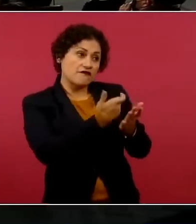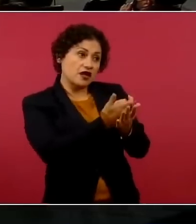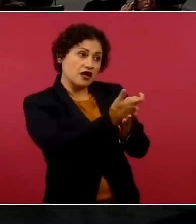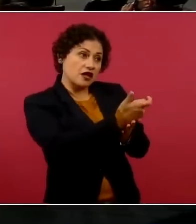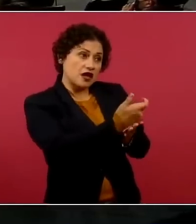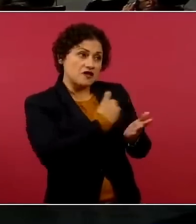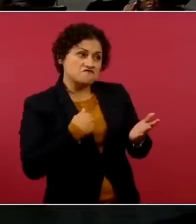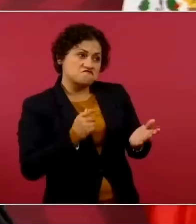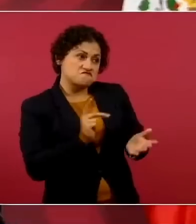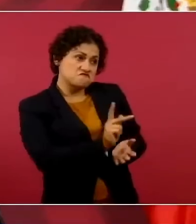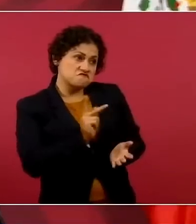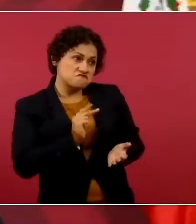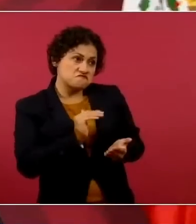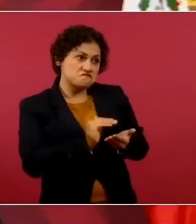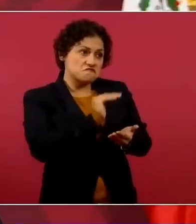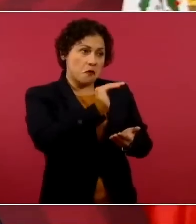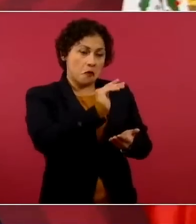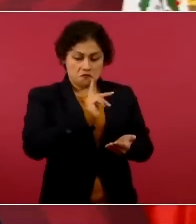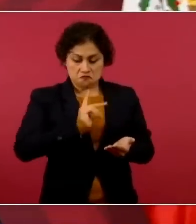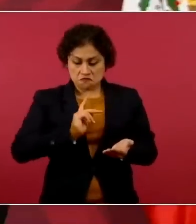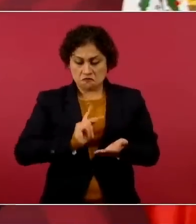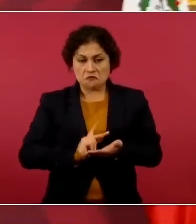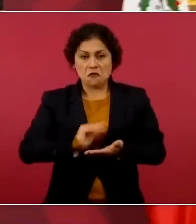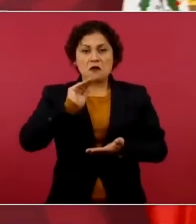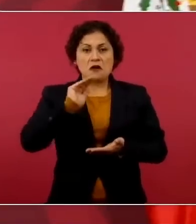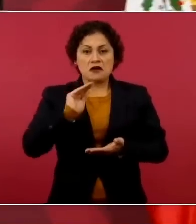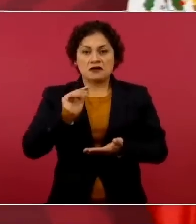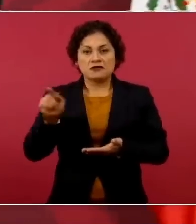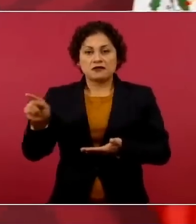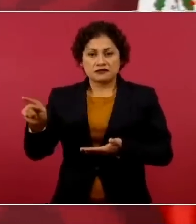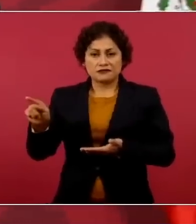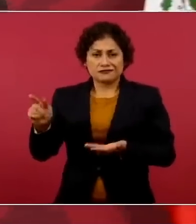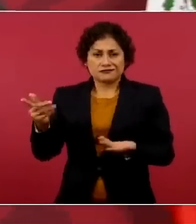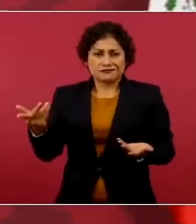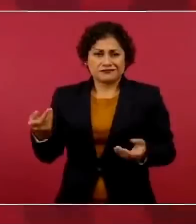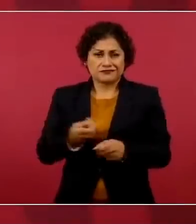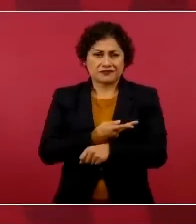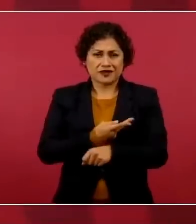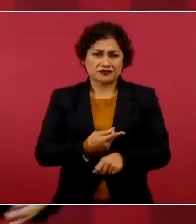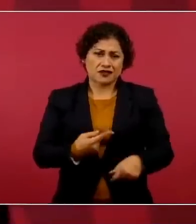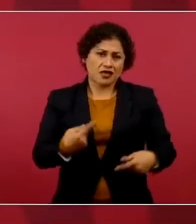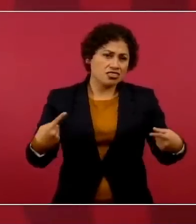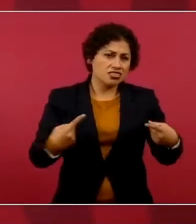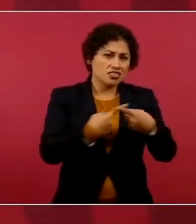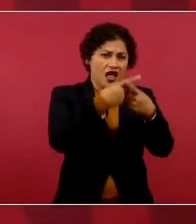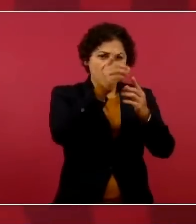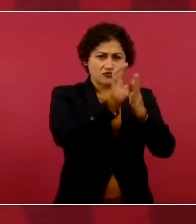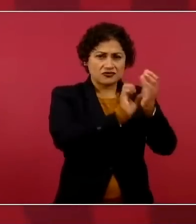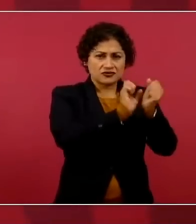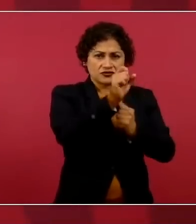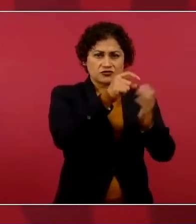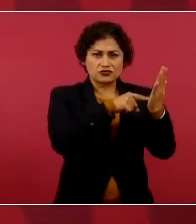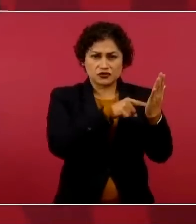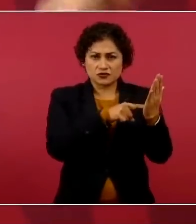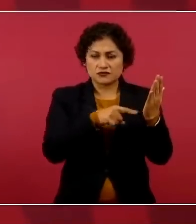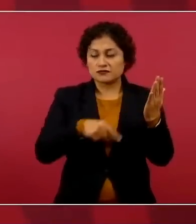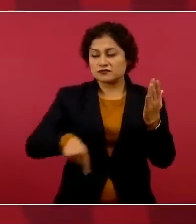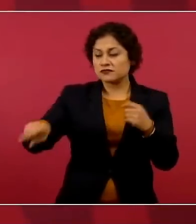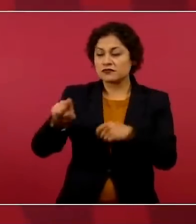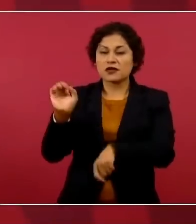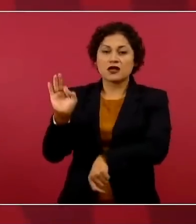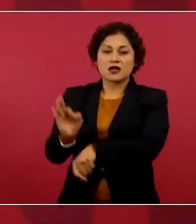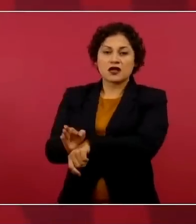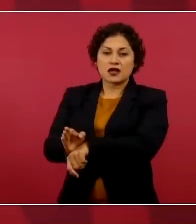violando la Constitución. ¿Y quién les entrega o les otorga el amparo? El Poder